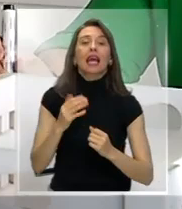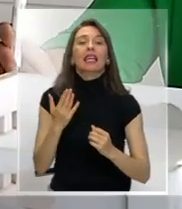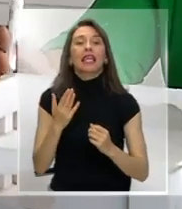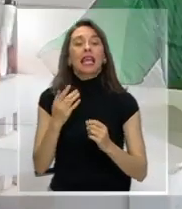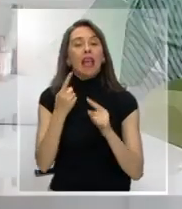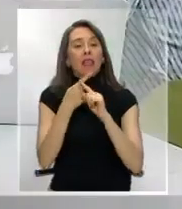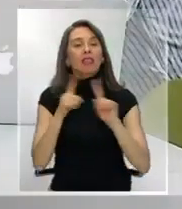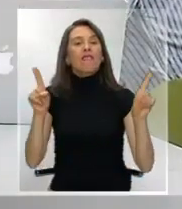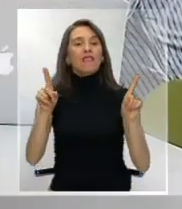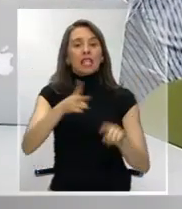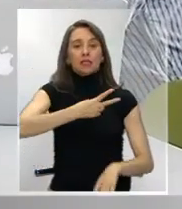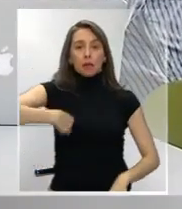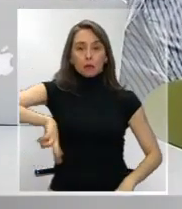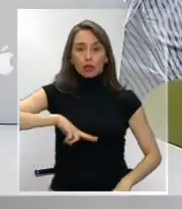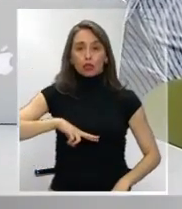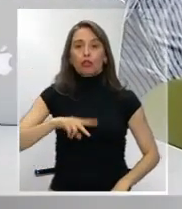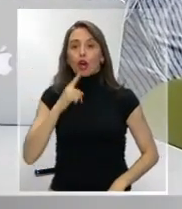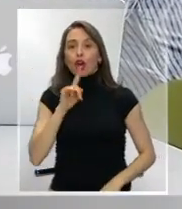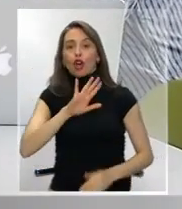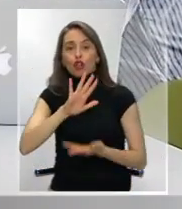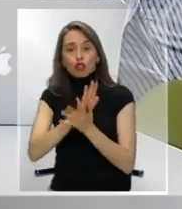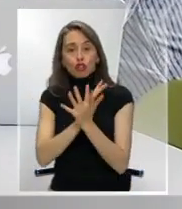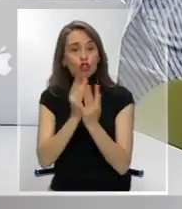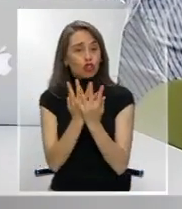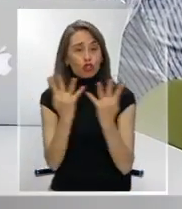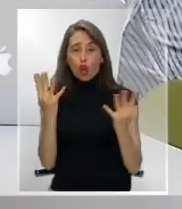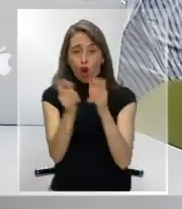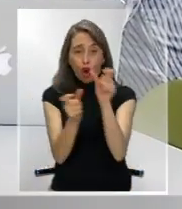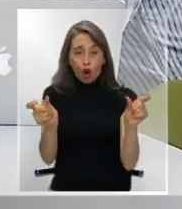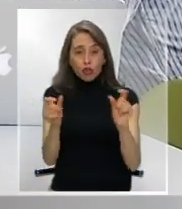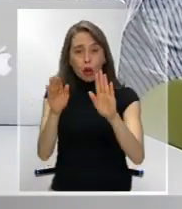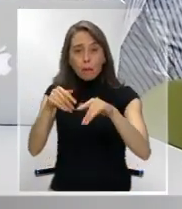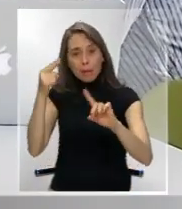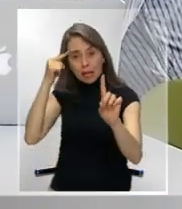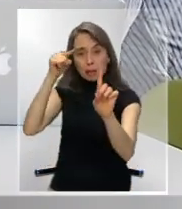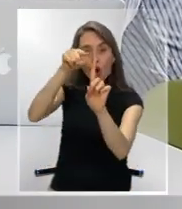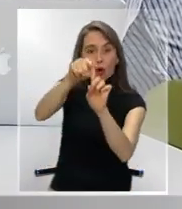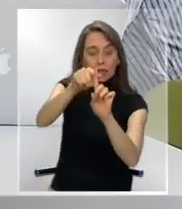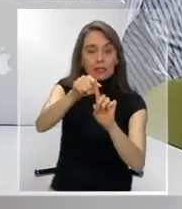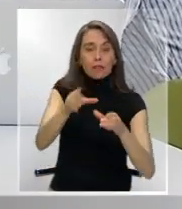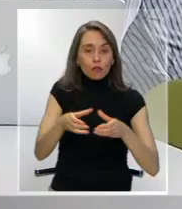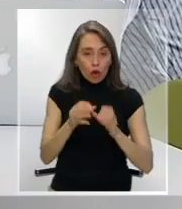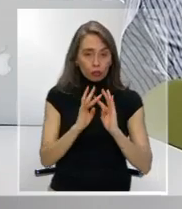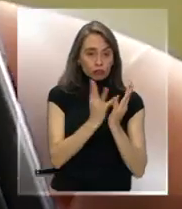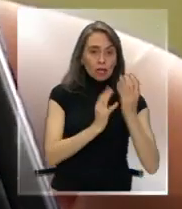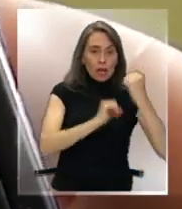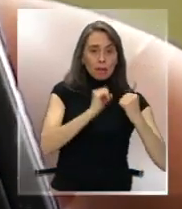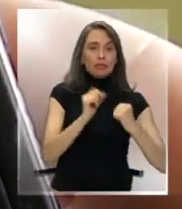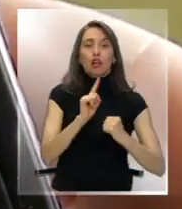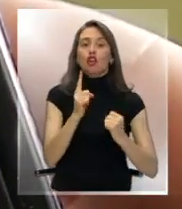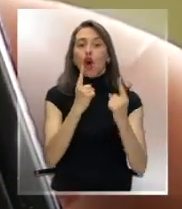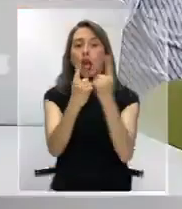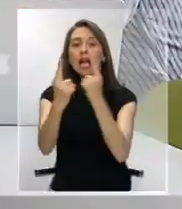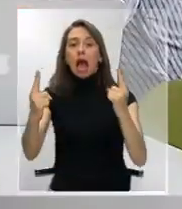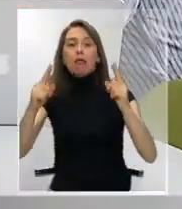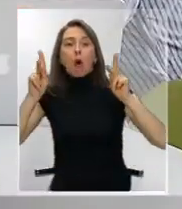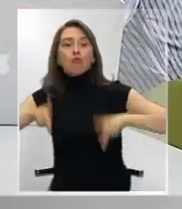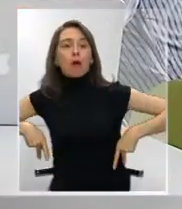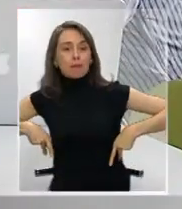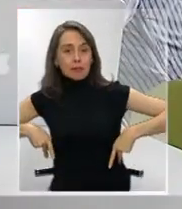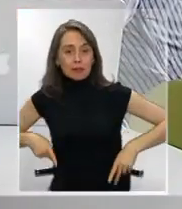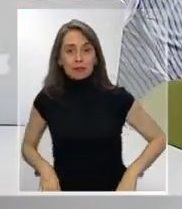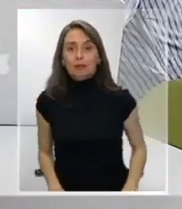diferenciador? Y apuntamos todo mismo objetivo. Ya, o sea, no hay metas individuales, sino que como equipo y como empresa ante el resto. O sea.